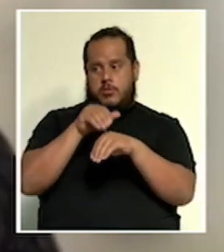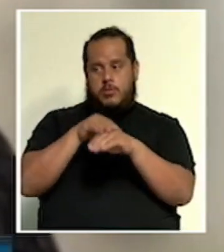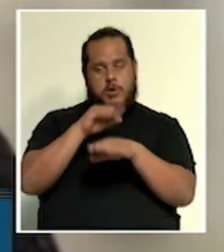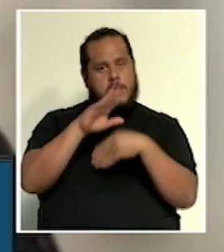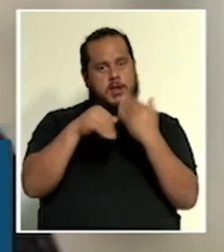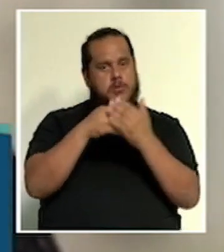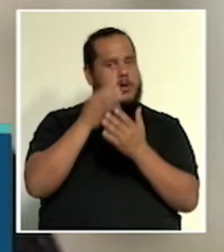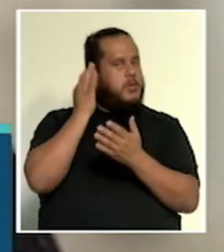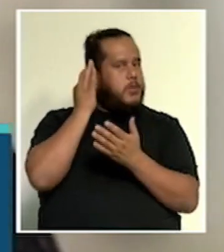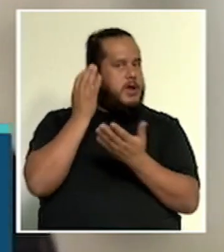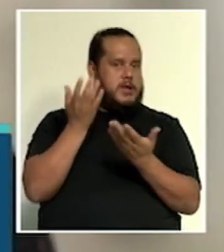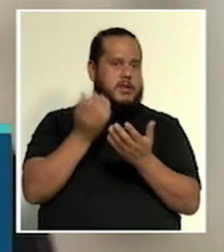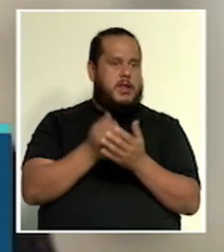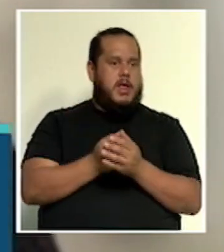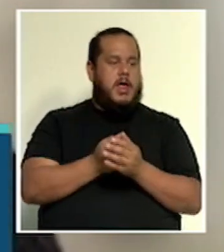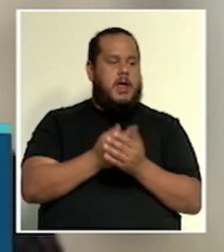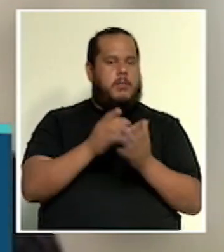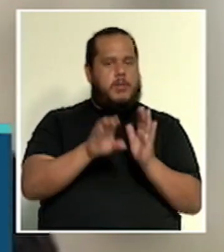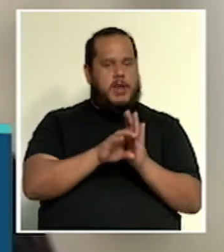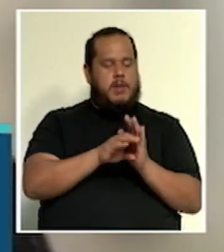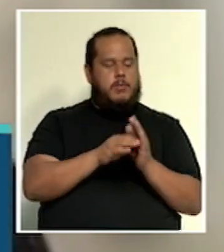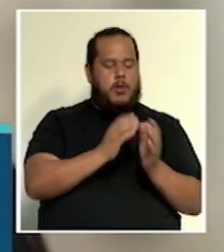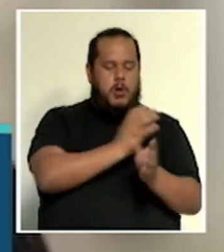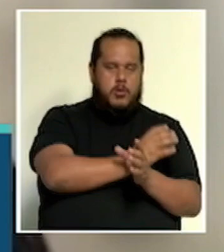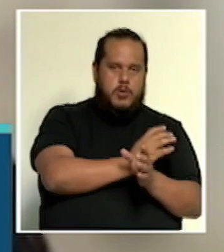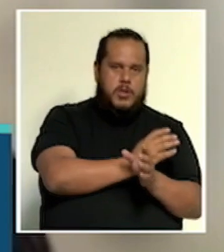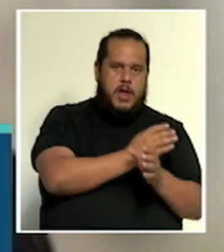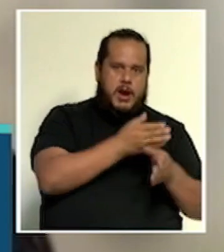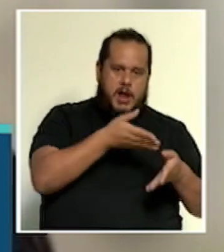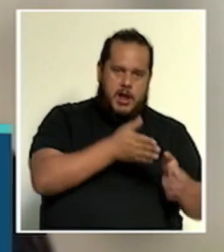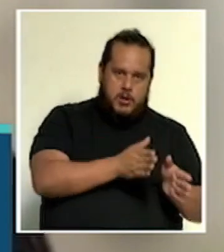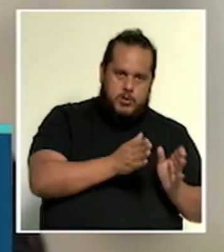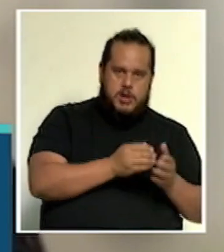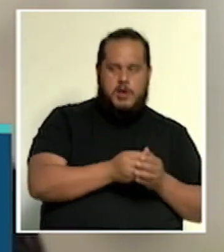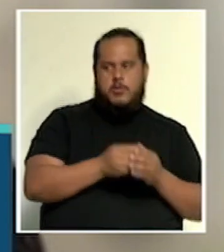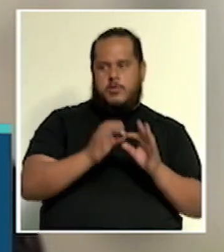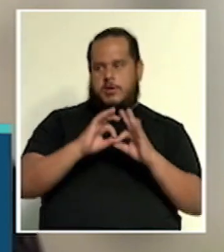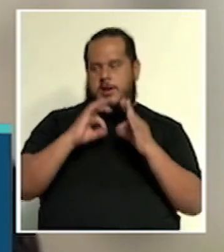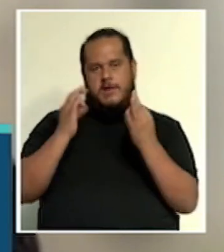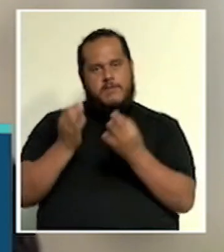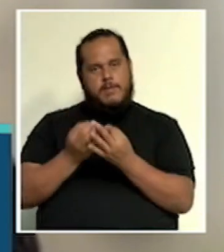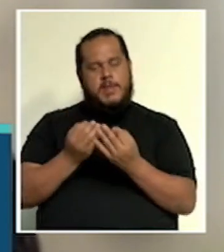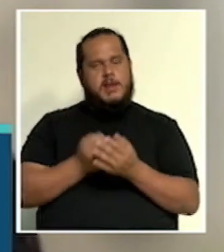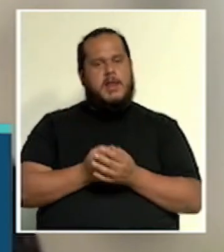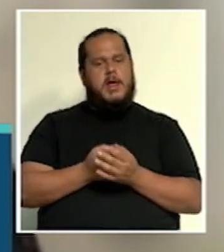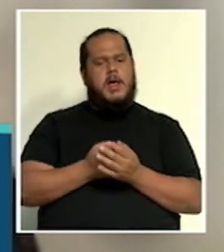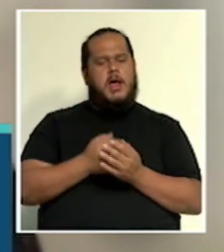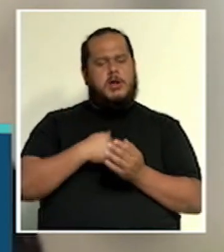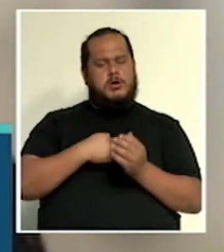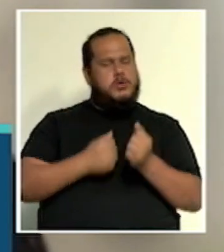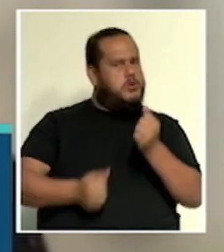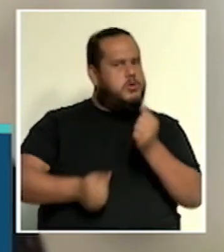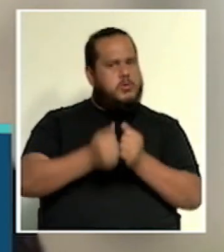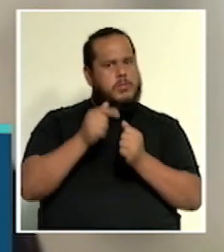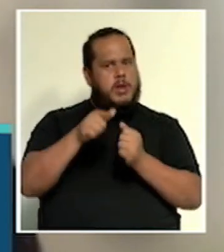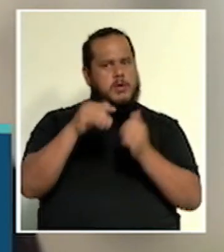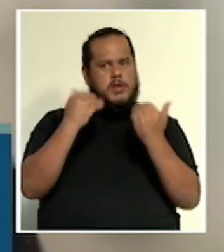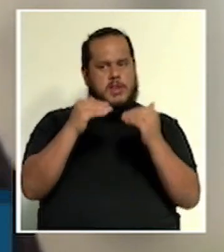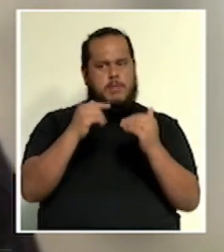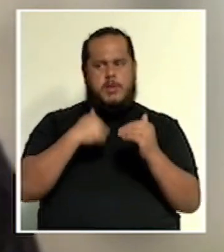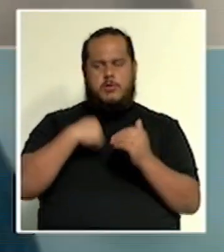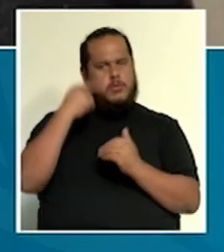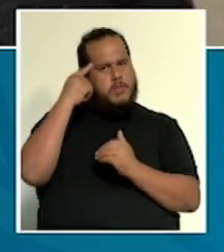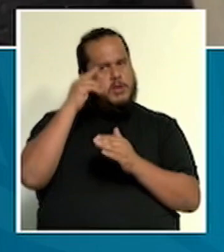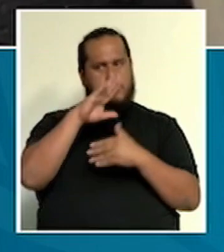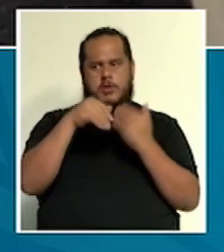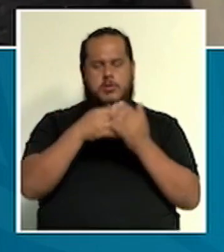mujeres, como son la crianza de los hijos, la familia. Cuando supero esa etapa, pienso en todas